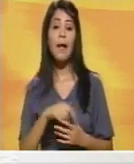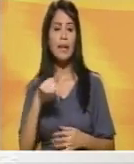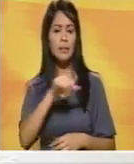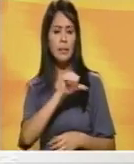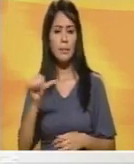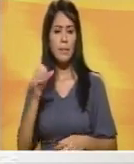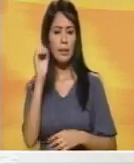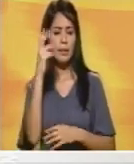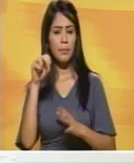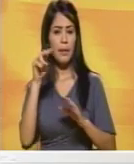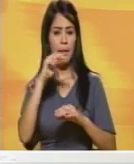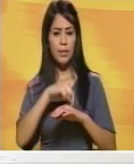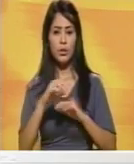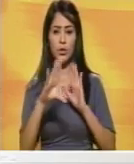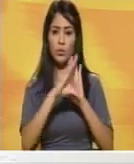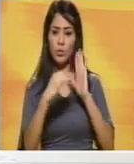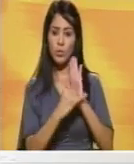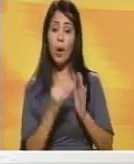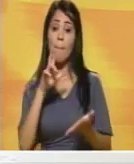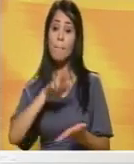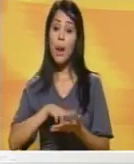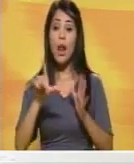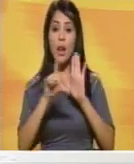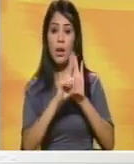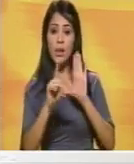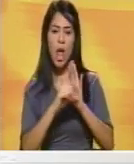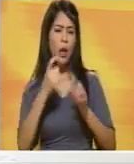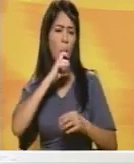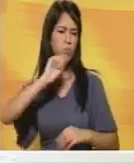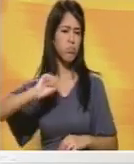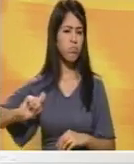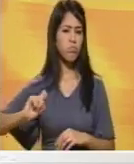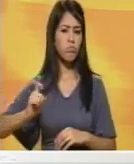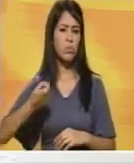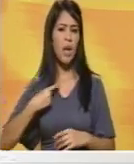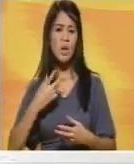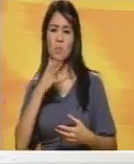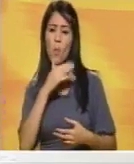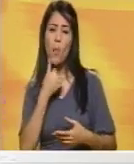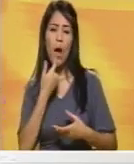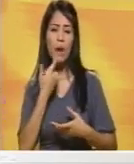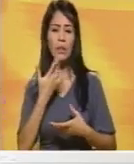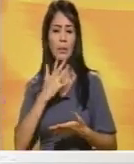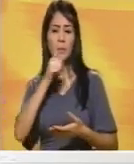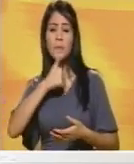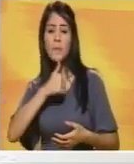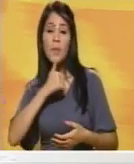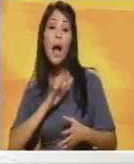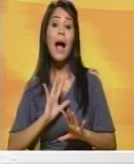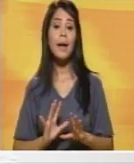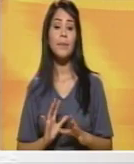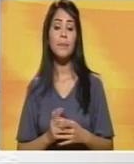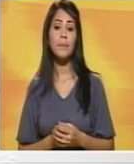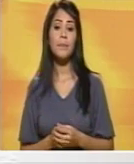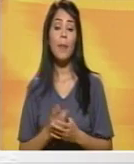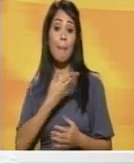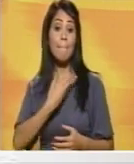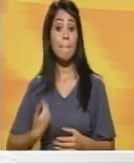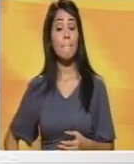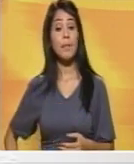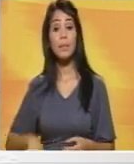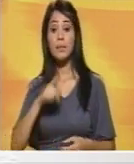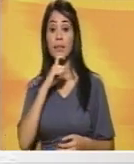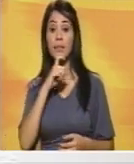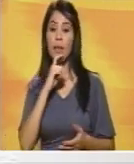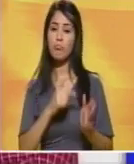Asamblea Nacional Constituyente aprobará la Ley contra el Odio, la Intolerancia y la Convivencia Pacífica propuesta por el presidente de la República,